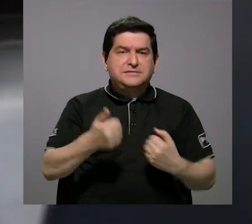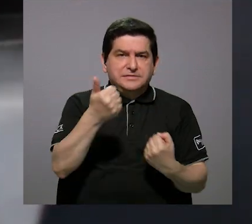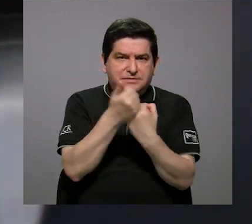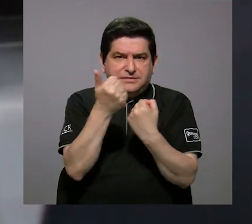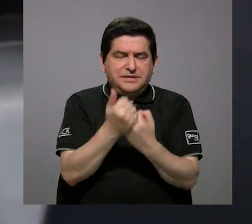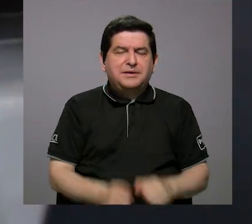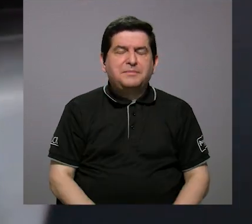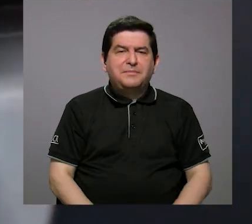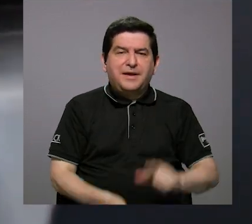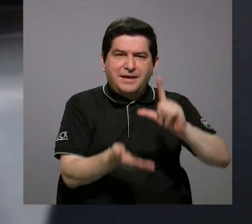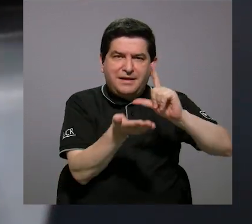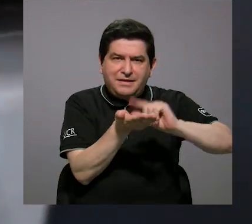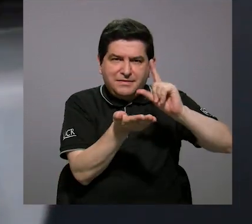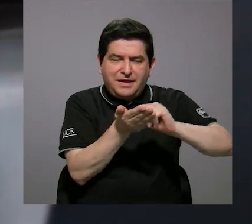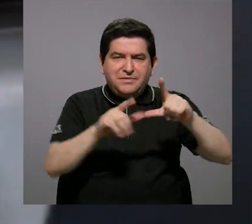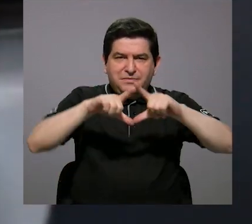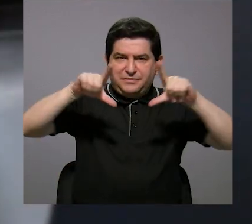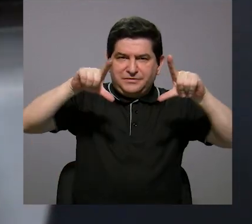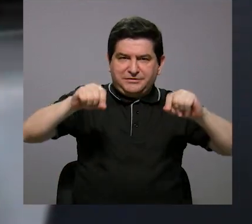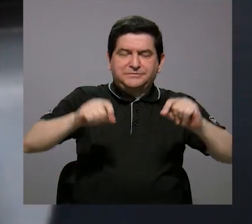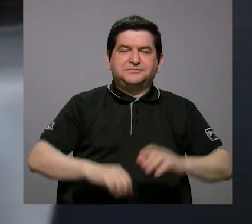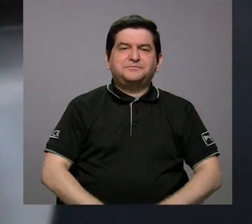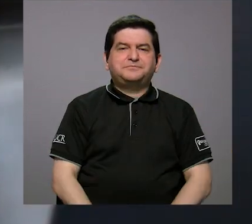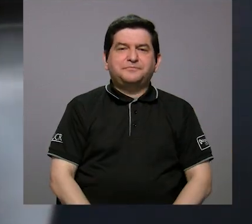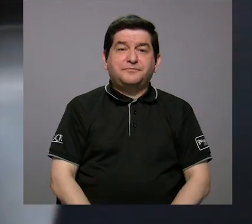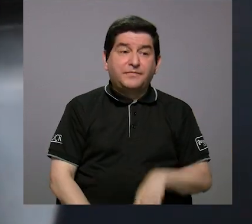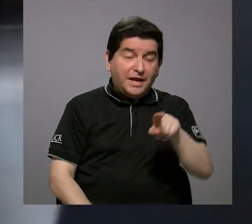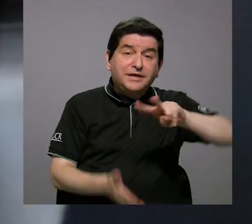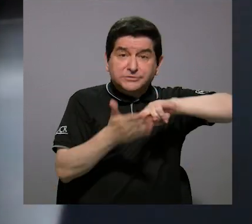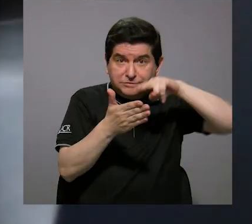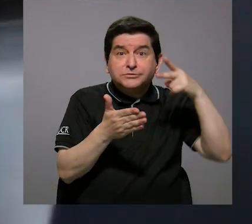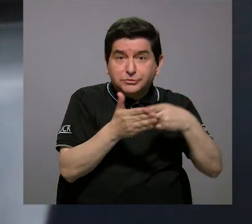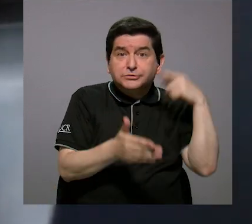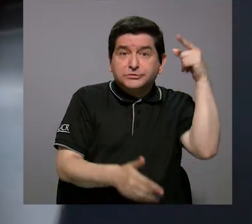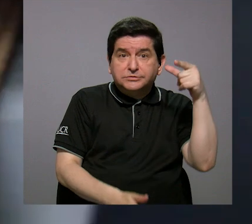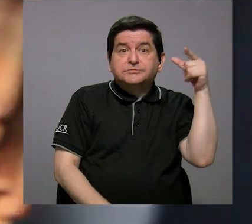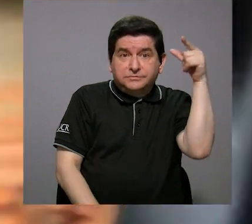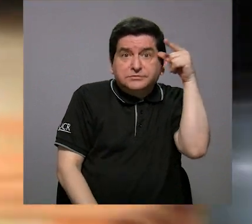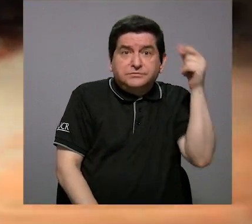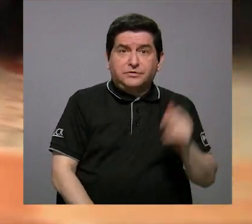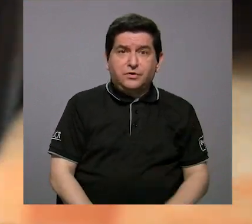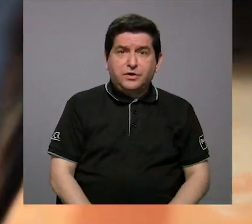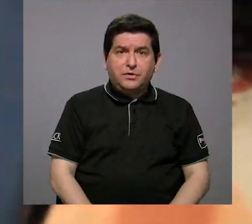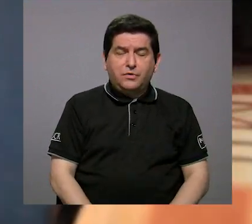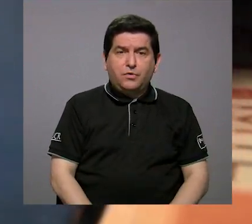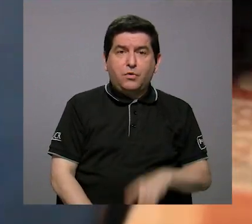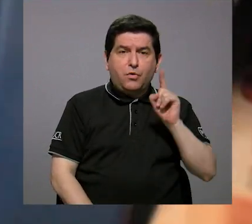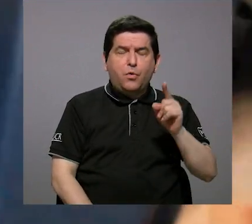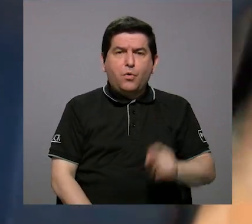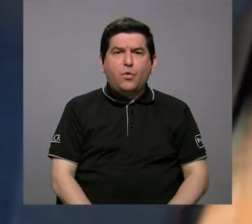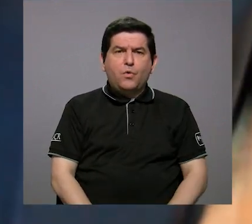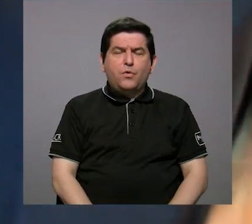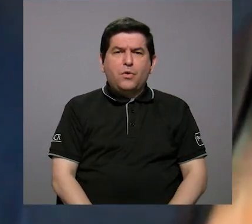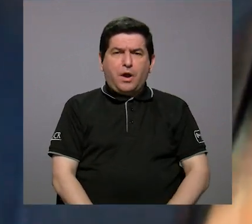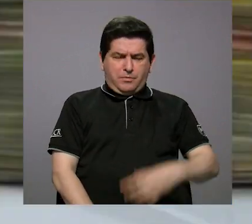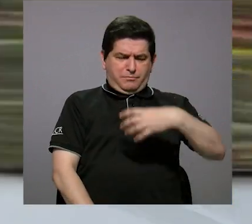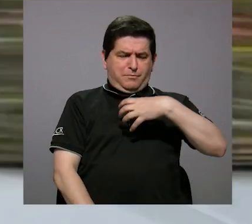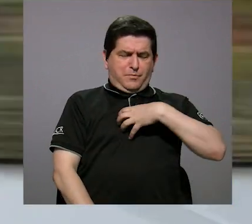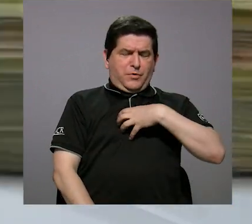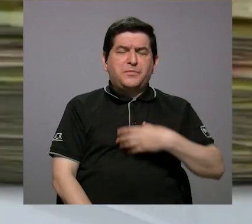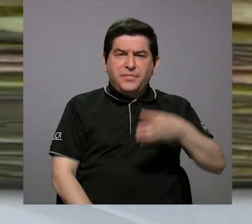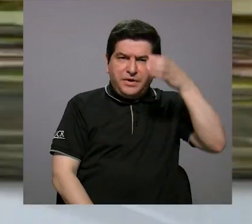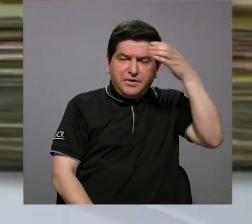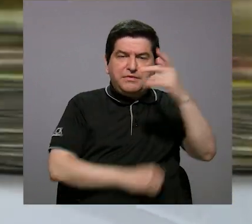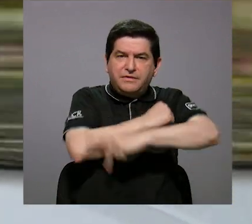de respaldo de las emisiones de billetes. Entonces esto se ha convertido, por supuesto, en un patrimonio cultural muy importante